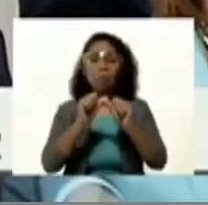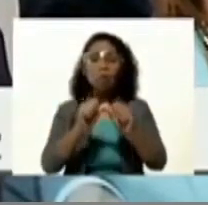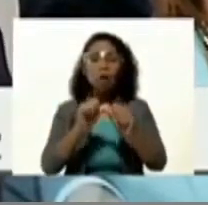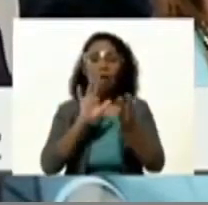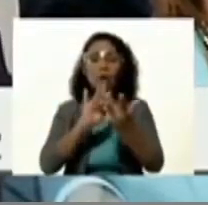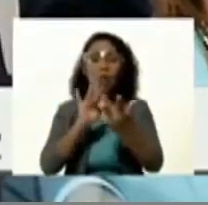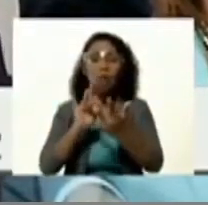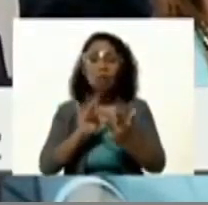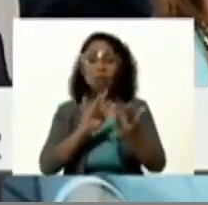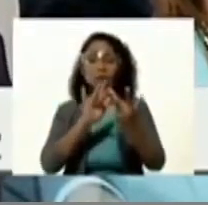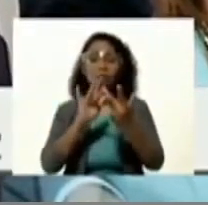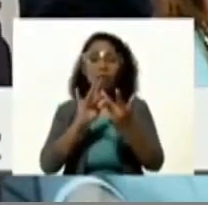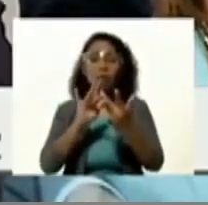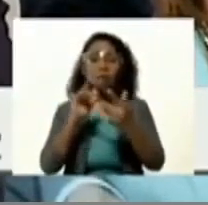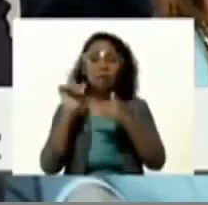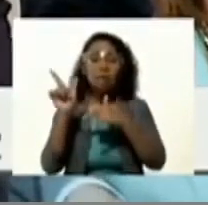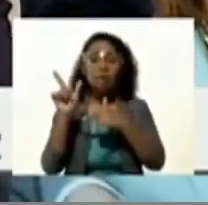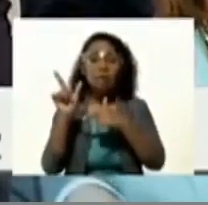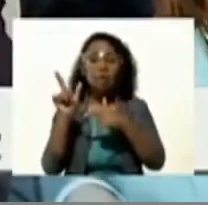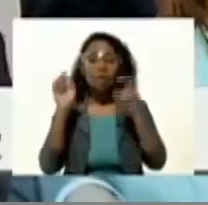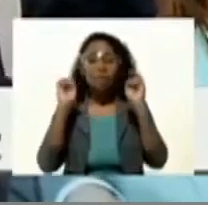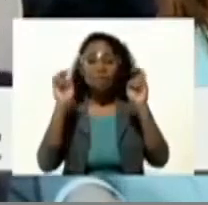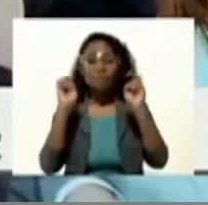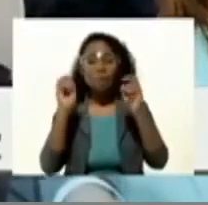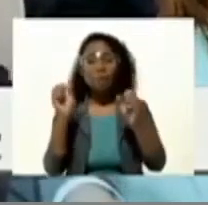contacto a raíz de la aparición de este impasse